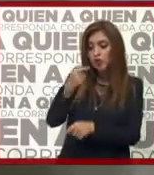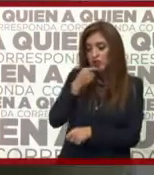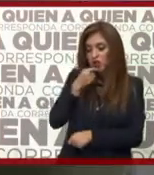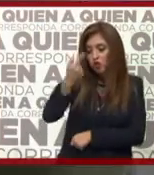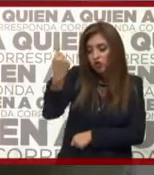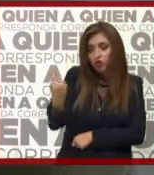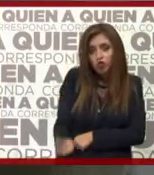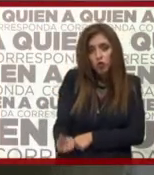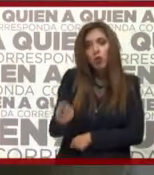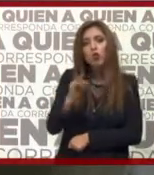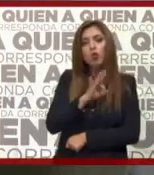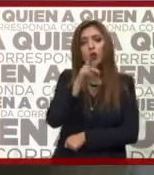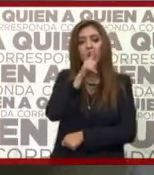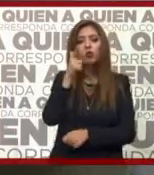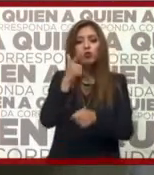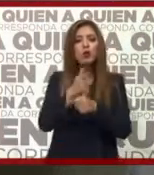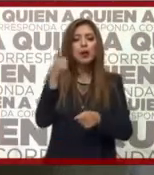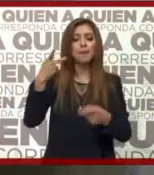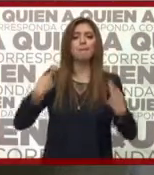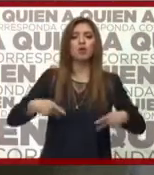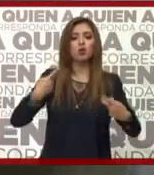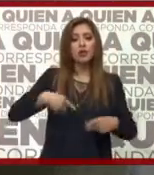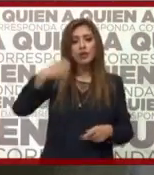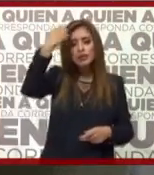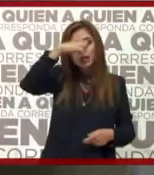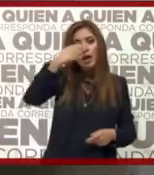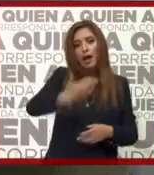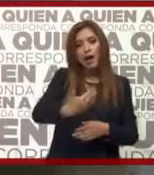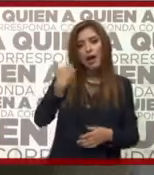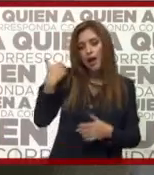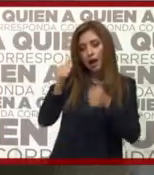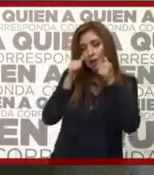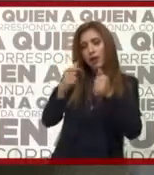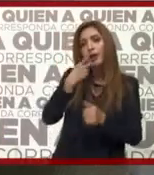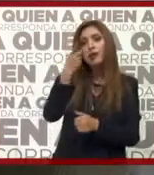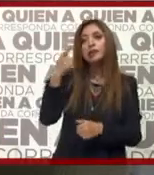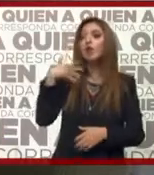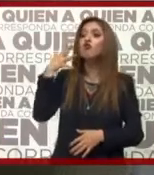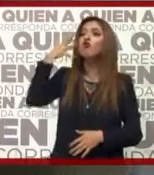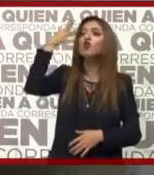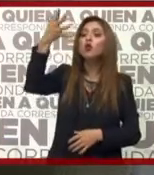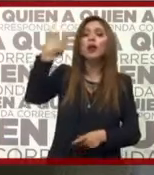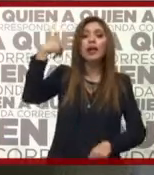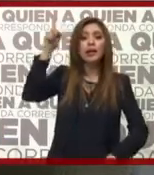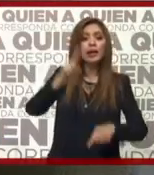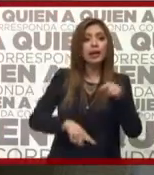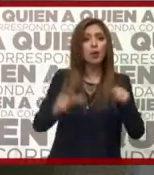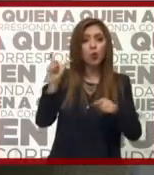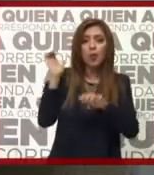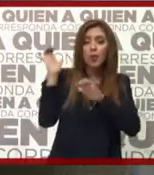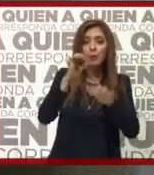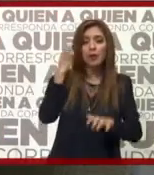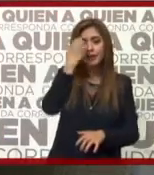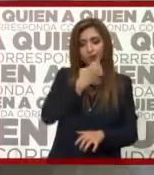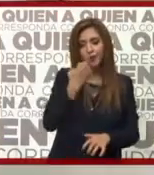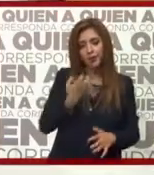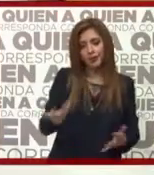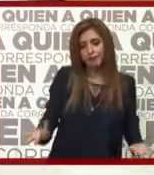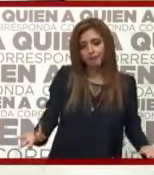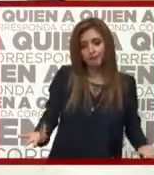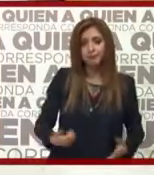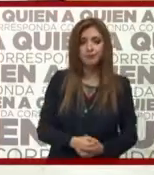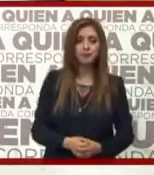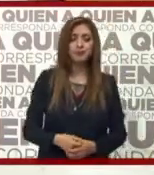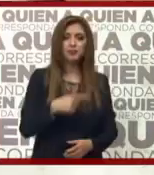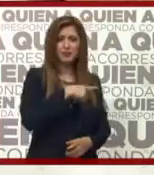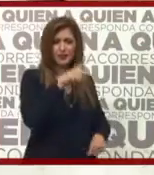chiquitito se pueden notar ya lo decía el especialista pues atenderlos no decir se le va a quitar cuando entra a la escuela no se le va a quitar hay